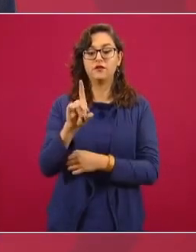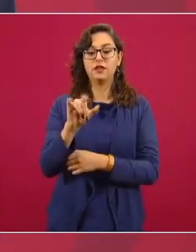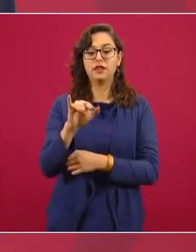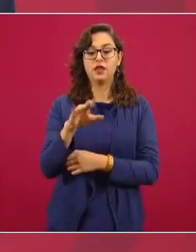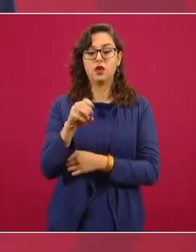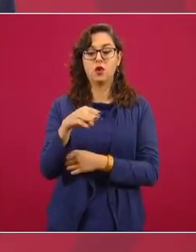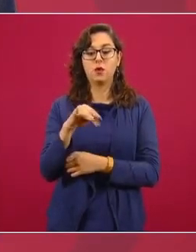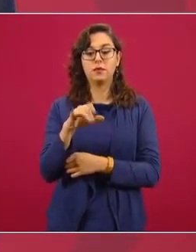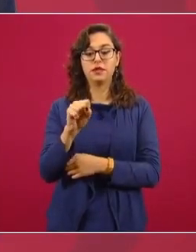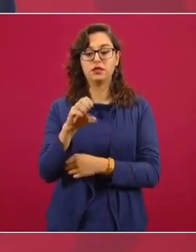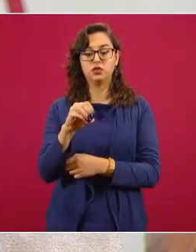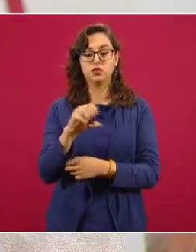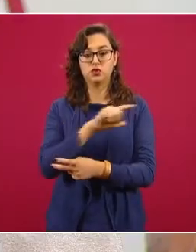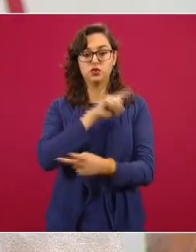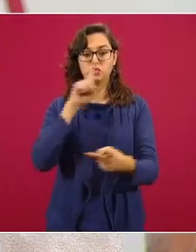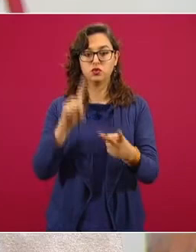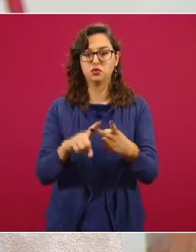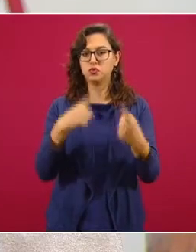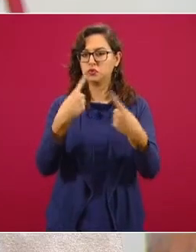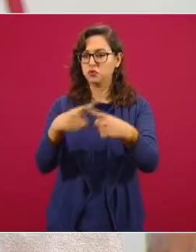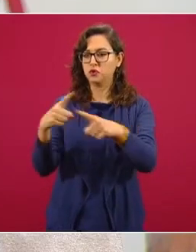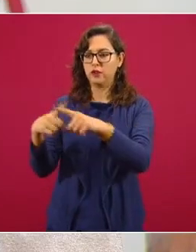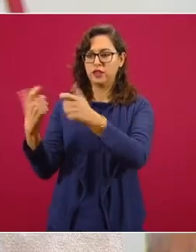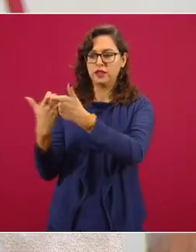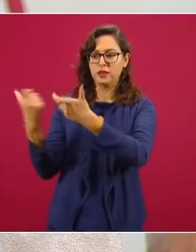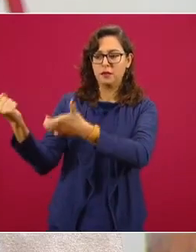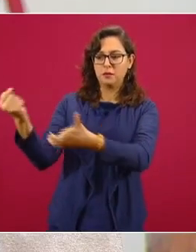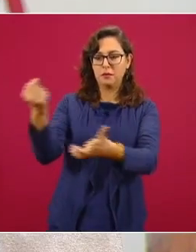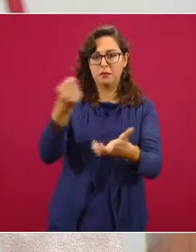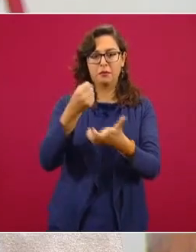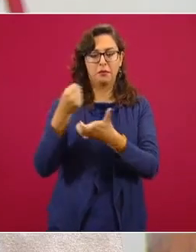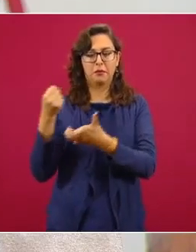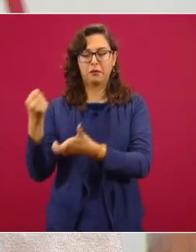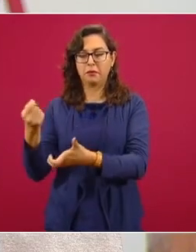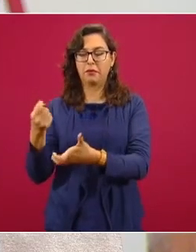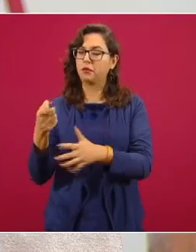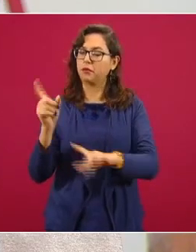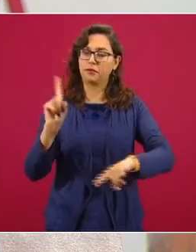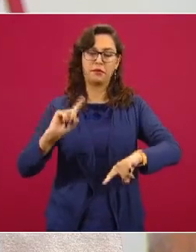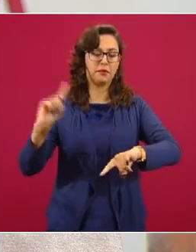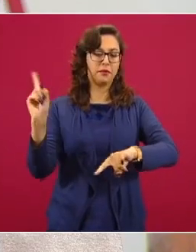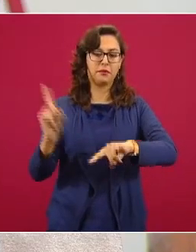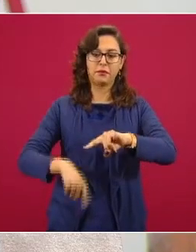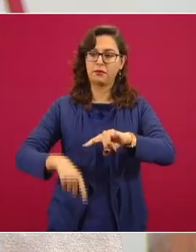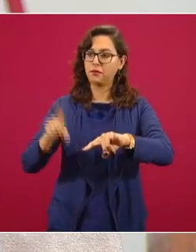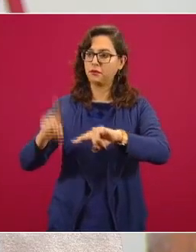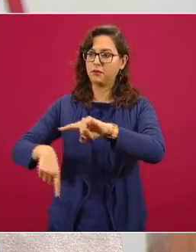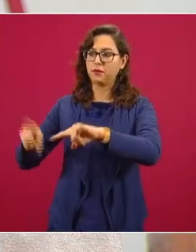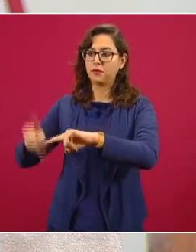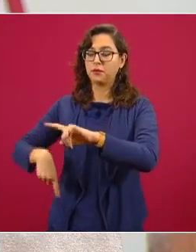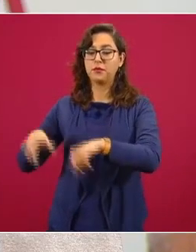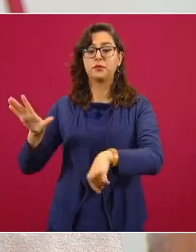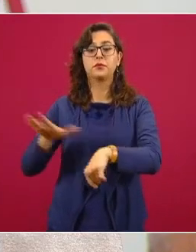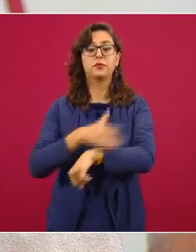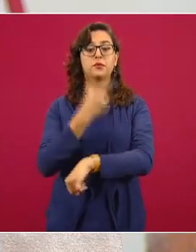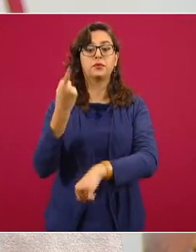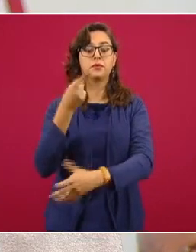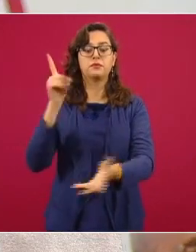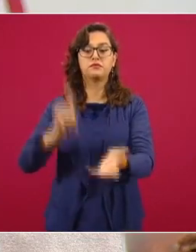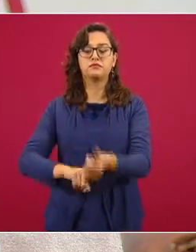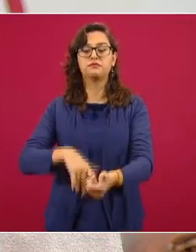los fondos que son focos de